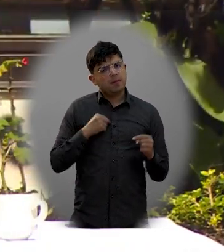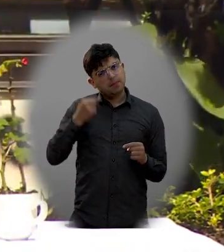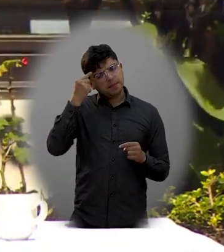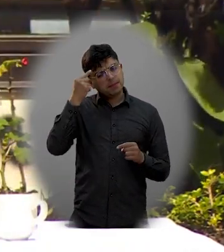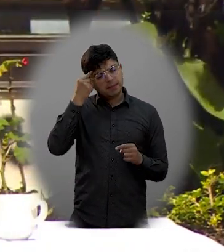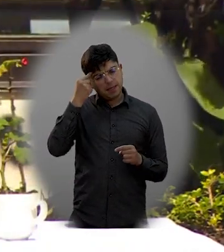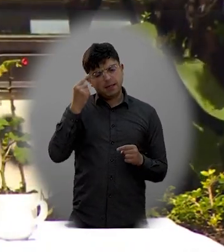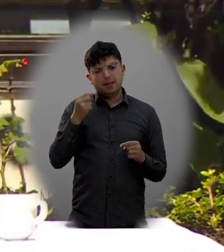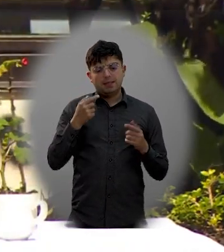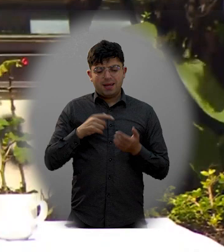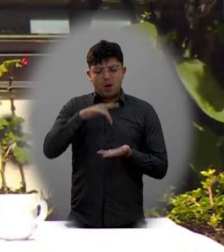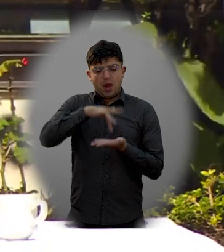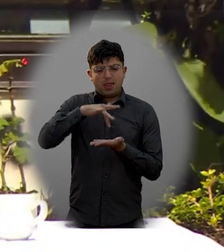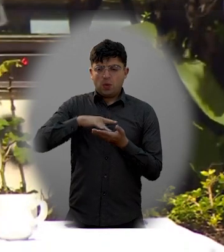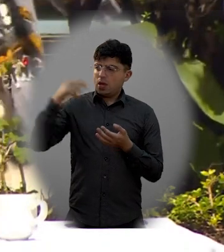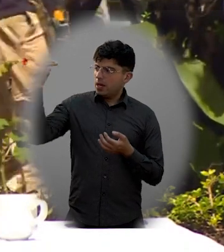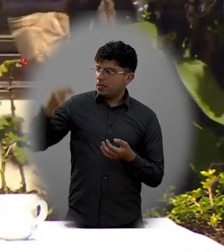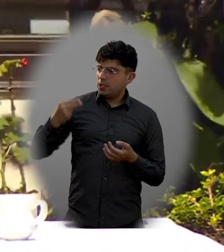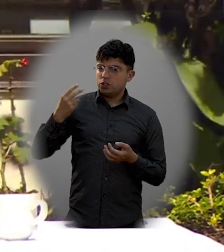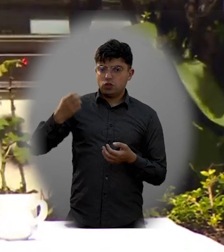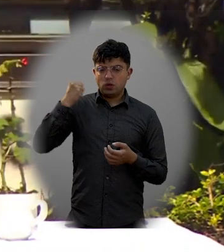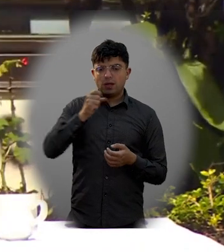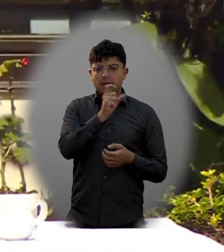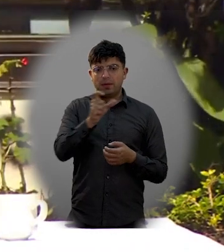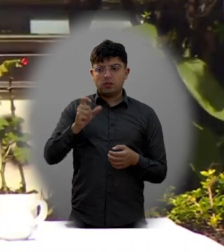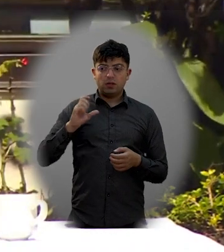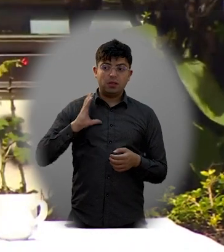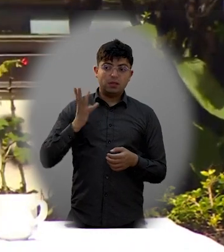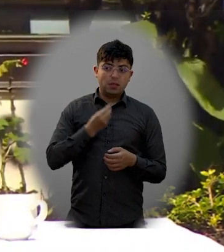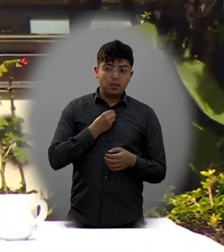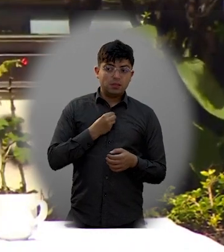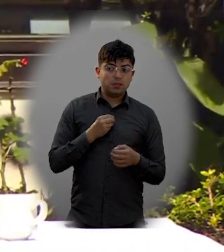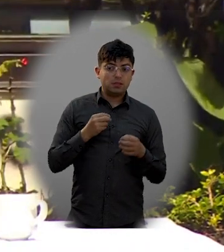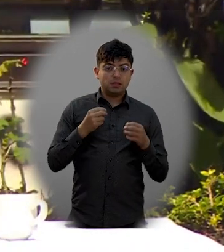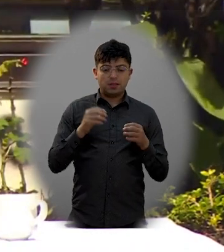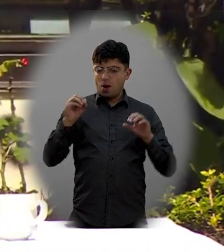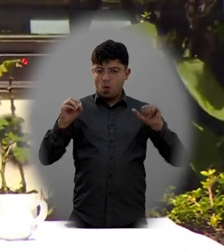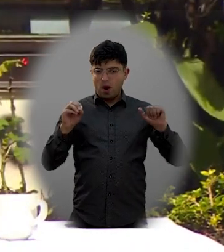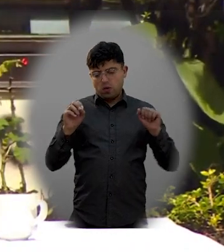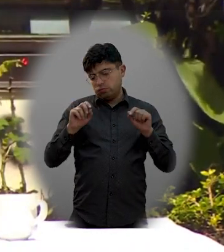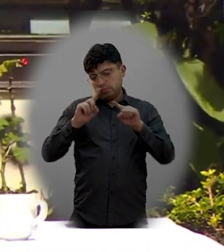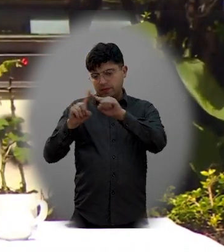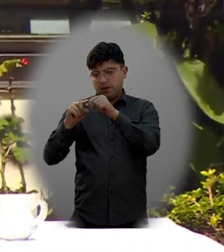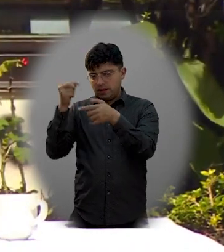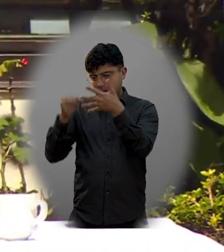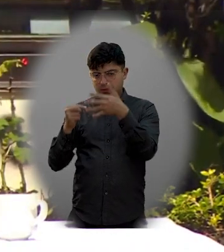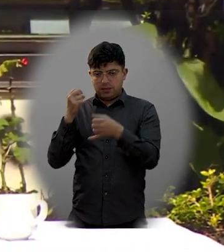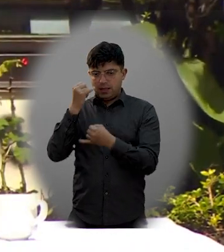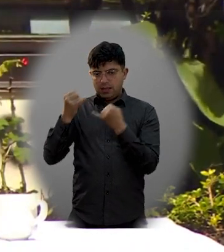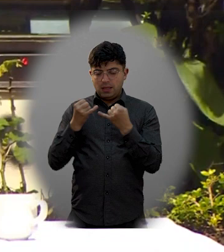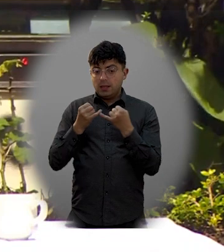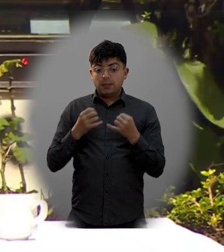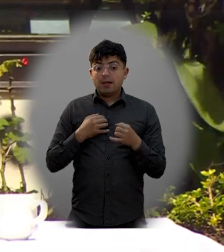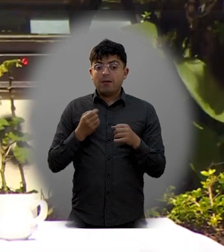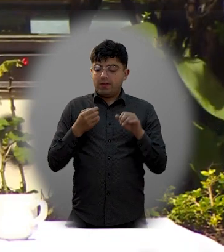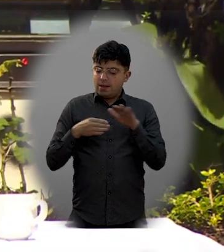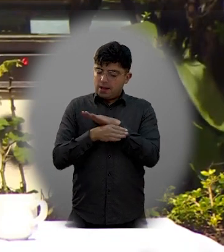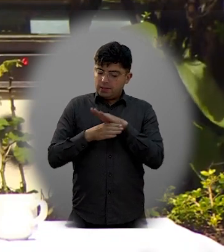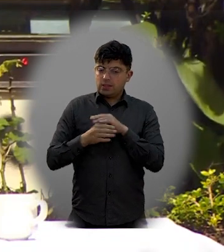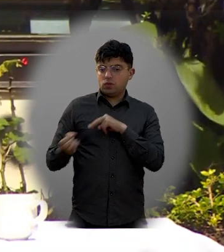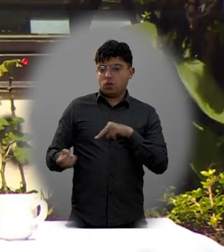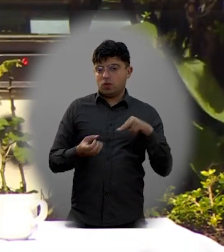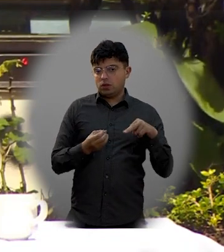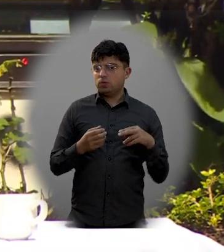pensar, digamos, que hay una deuda histórica con las personas trans y no binarias, sobre todo con las personas que no han tenido acceso a la